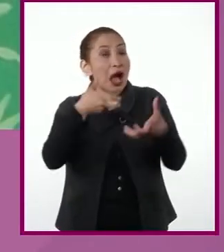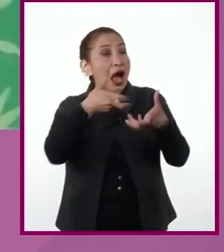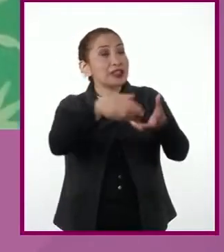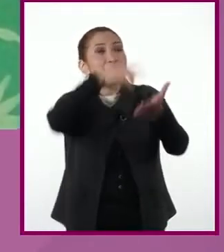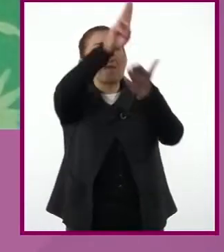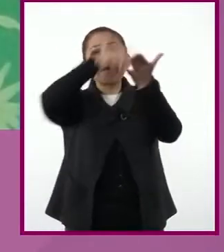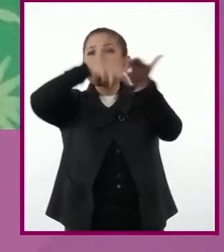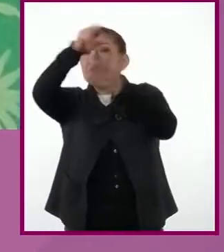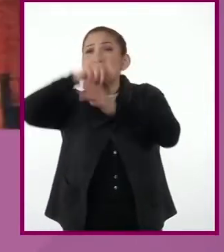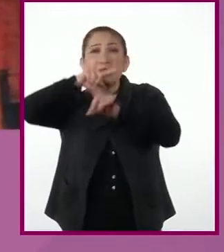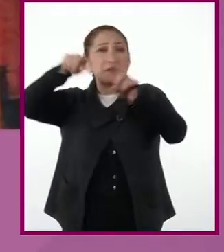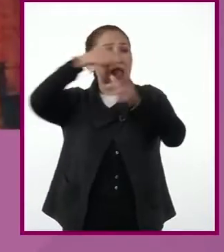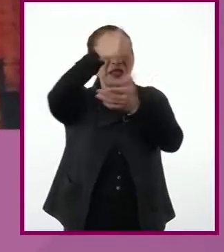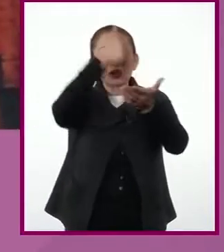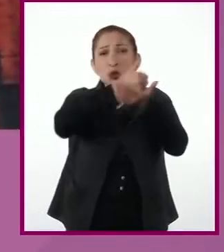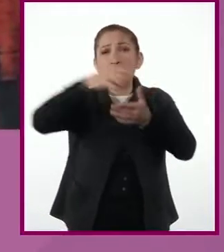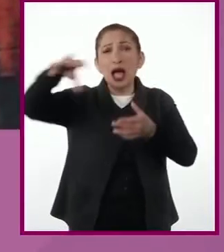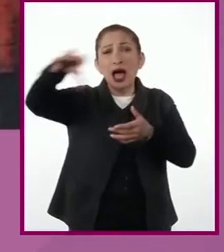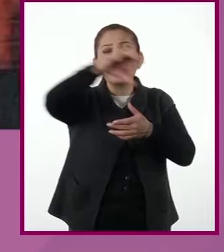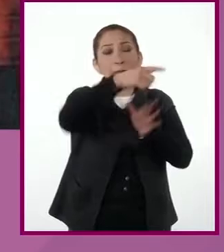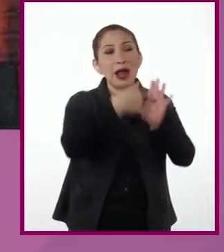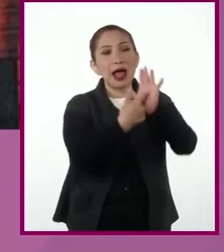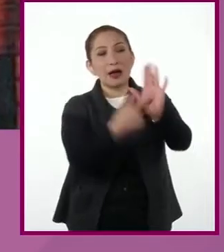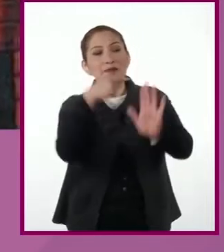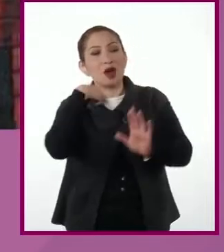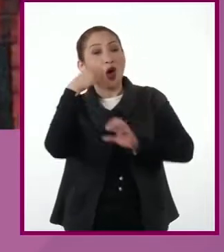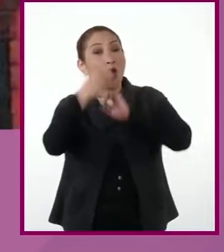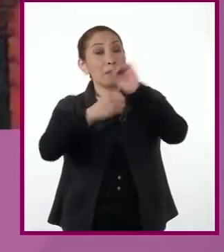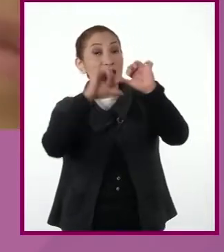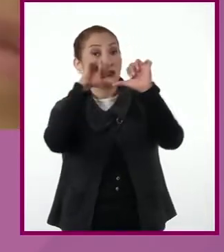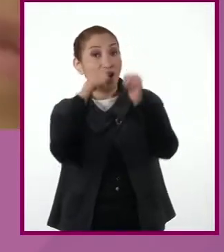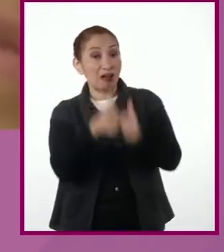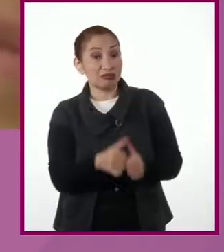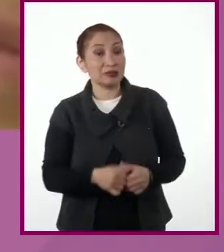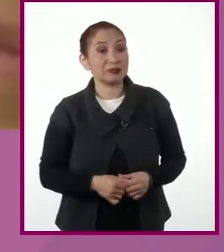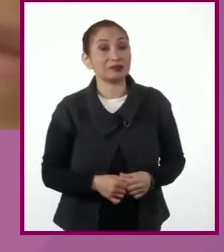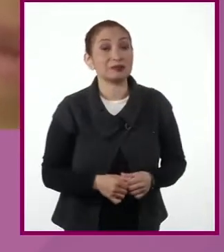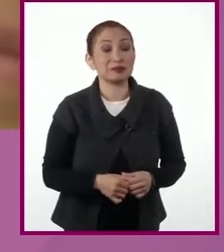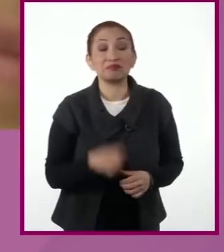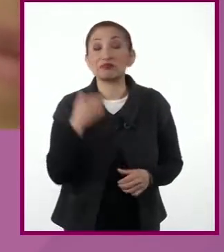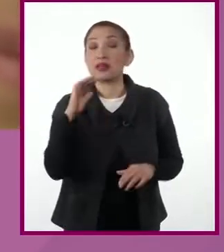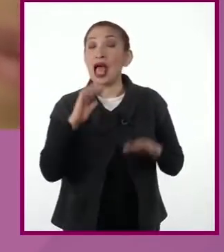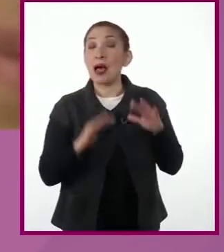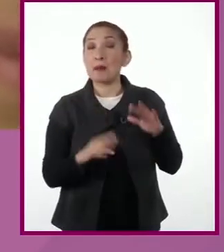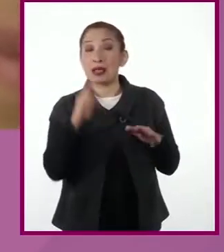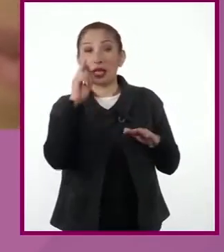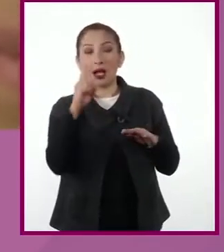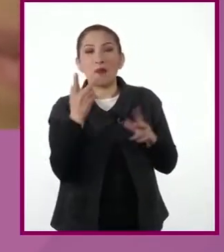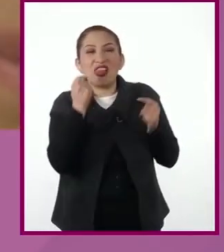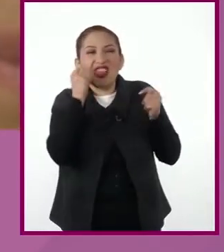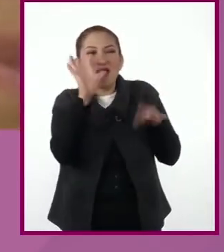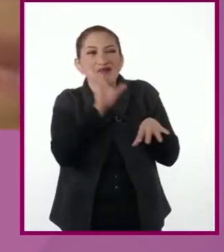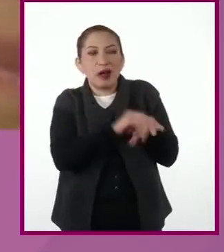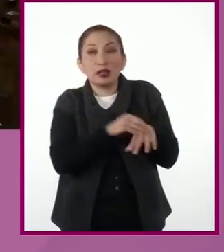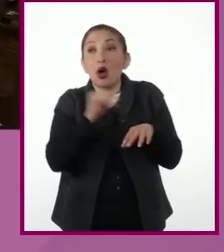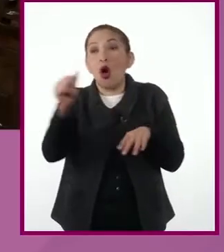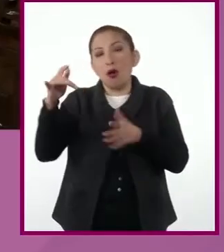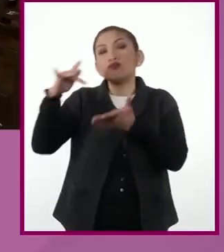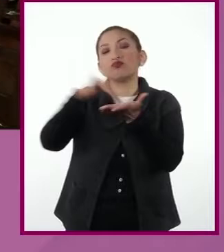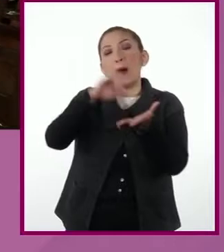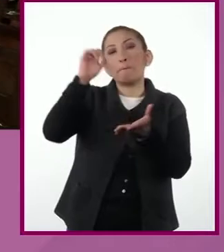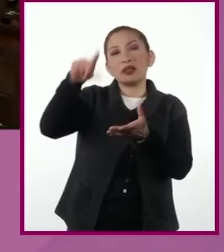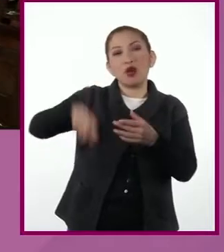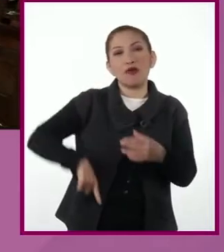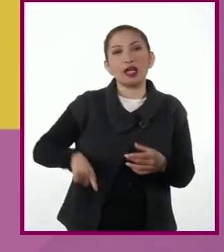calles de todas las grandes ciudades para construir obras artísticas, a veces de manera ilegal, a veces patrocinada por el